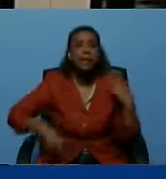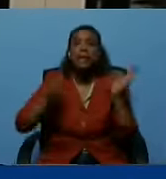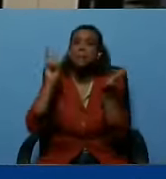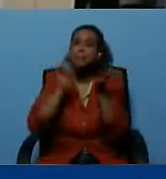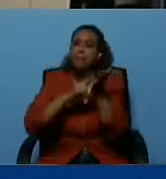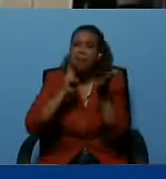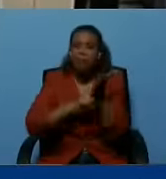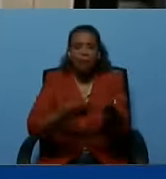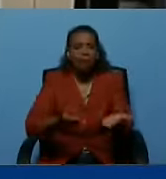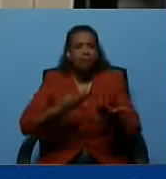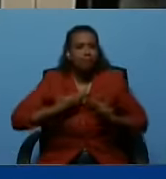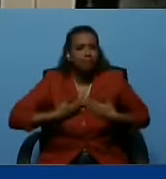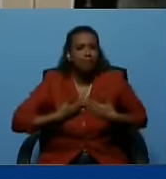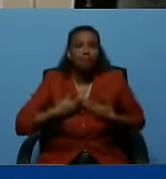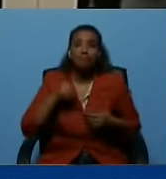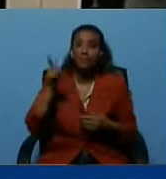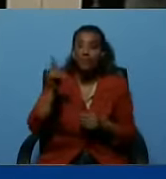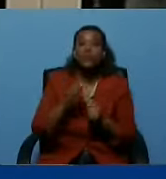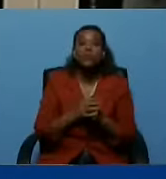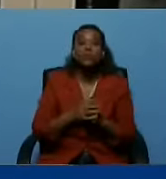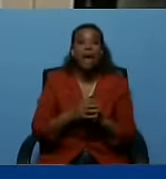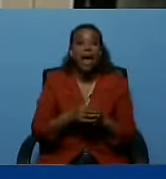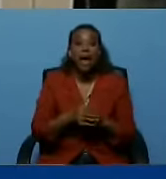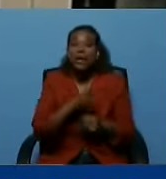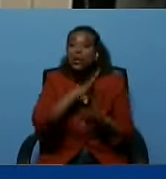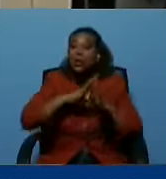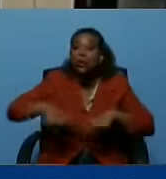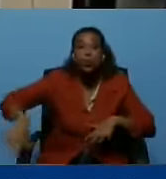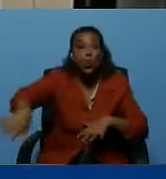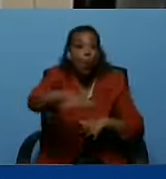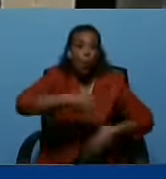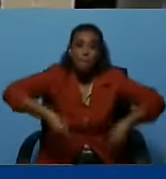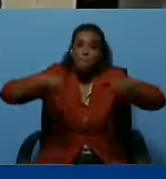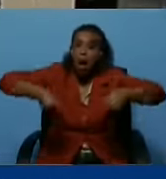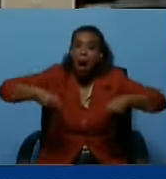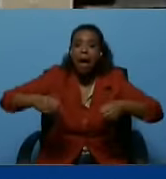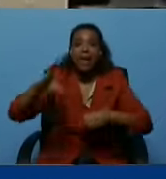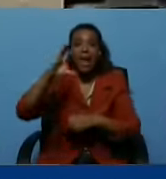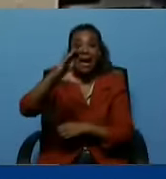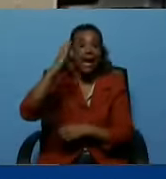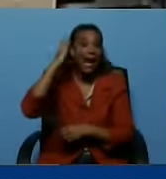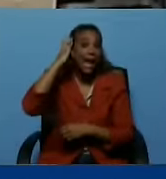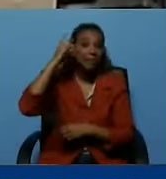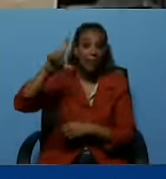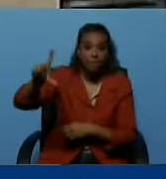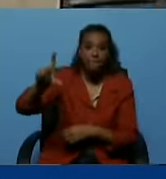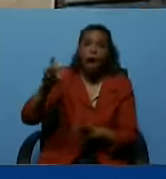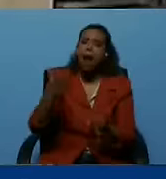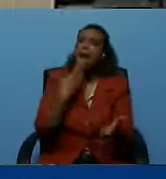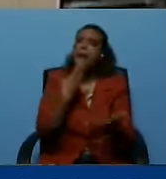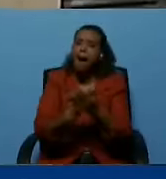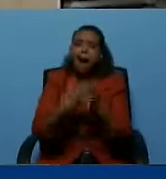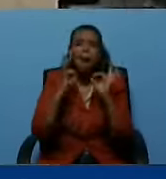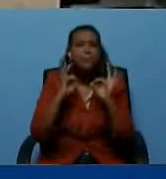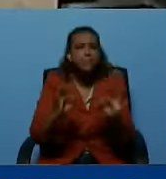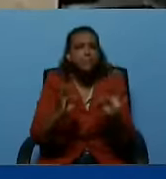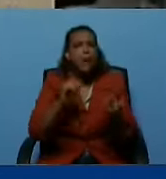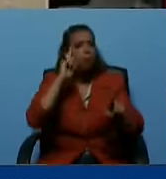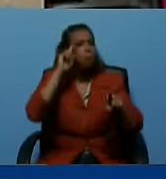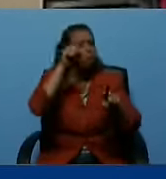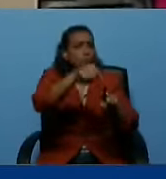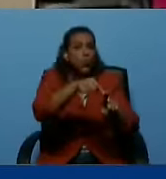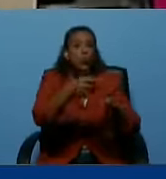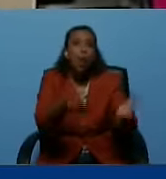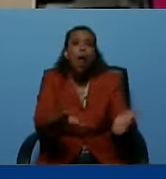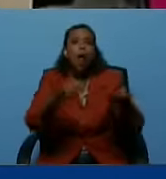verdad. Le pedimos en nombre de todo el mercado comunitario de Catianamán, porque en realidad pusieron